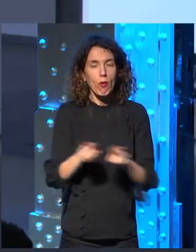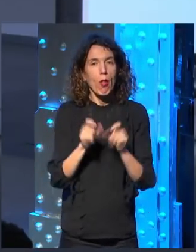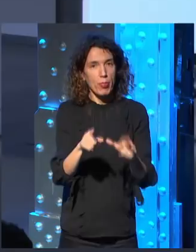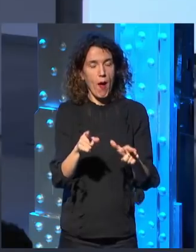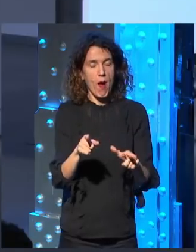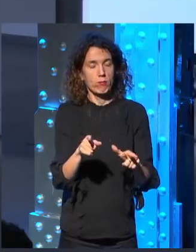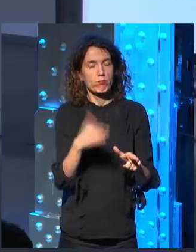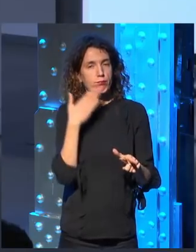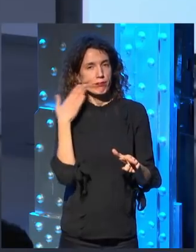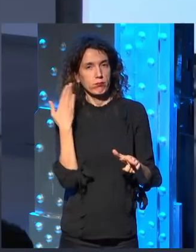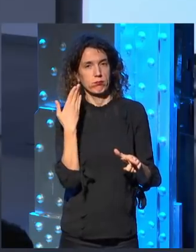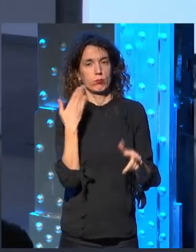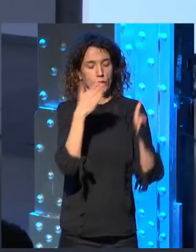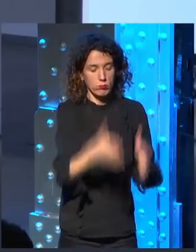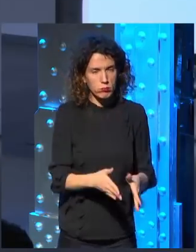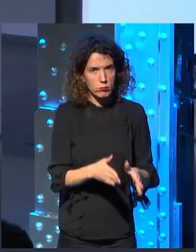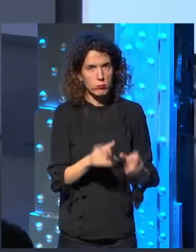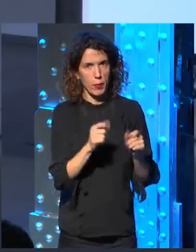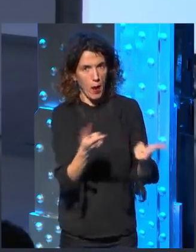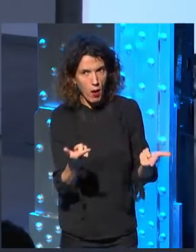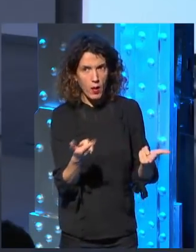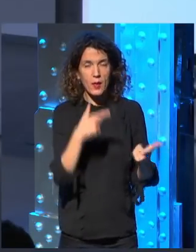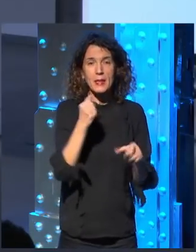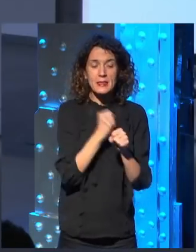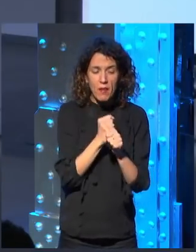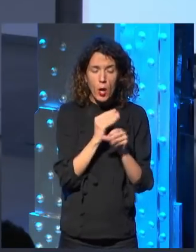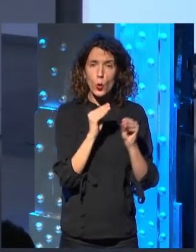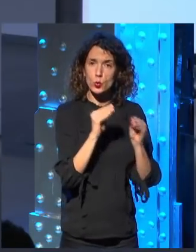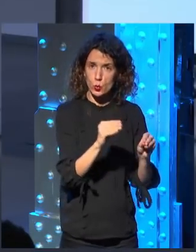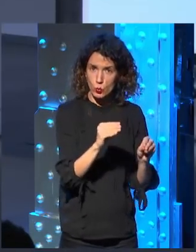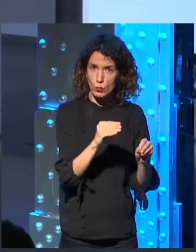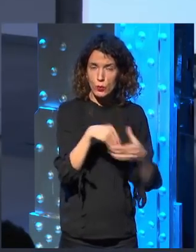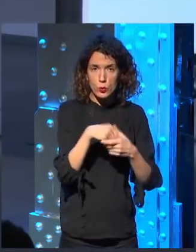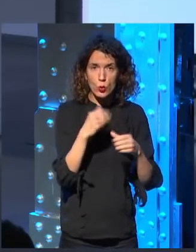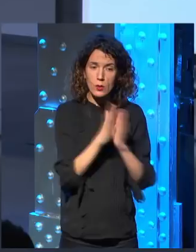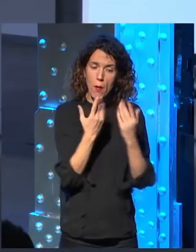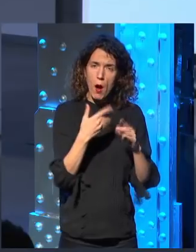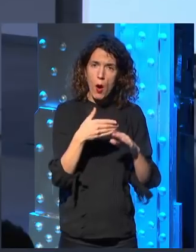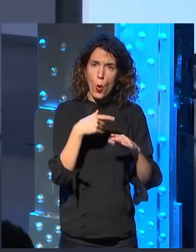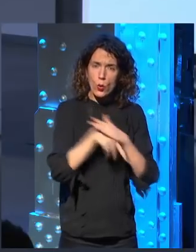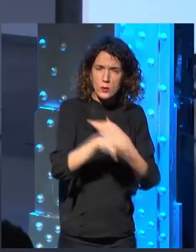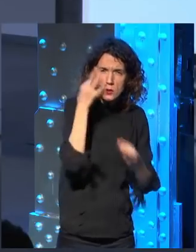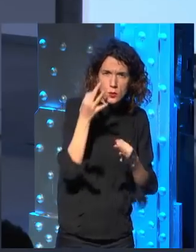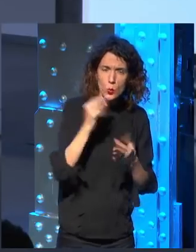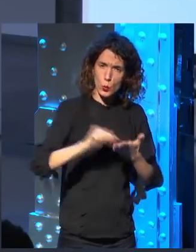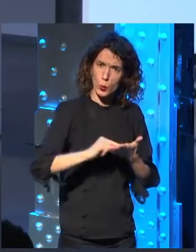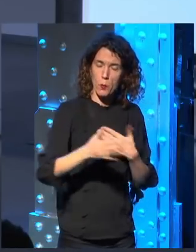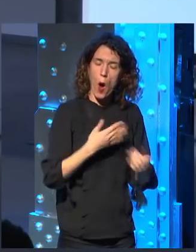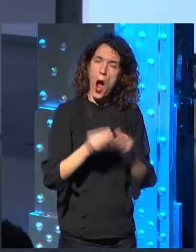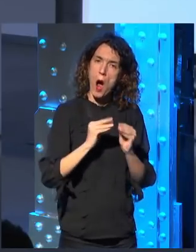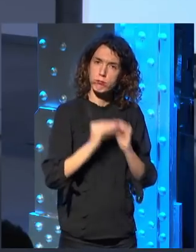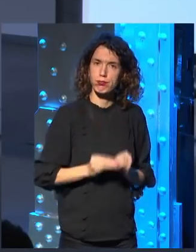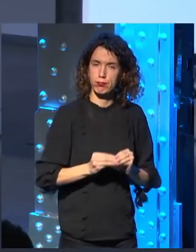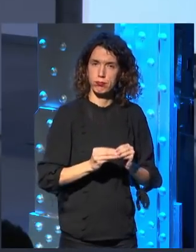honra mucho a Antonio, honra mucho al trabajo que hay detrás de este libro, que es muy artesano, como vais a